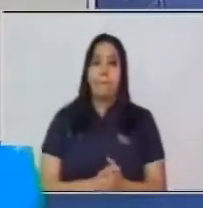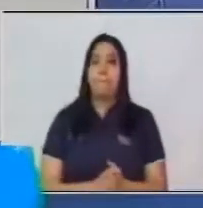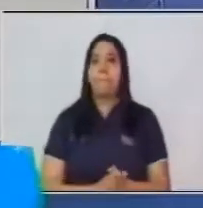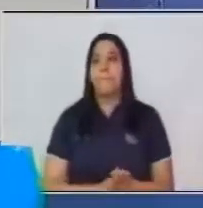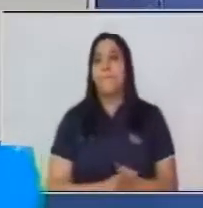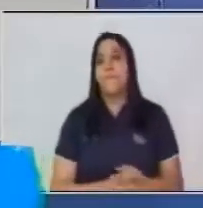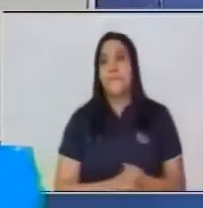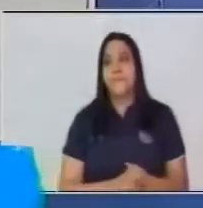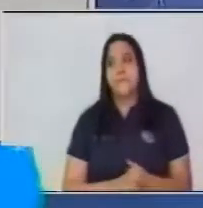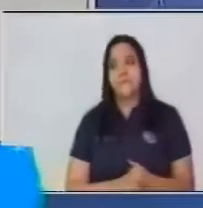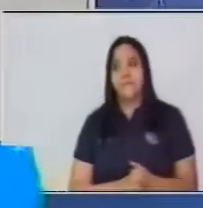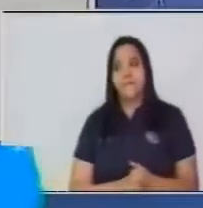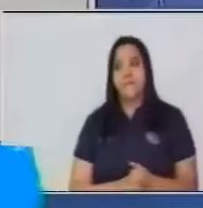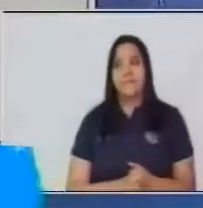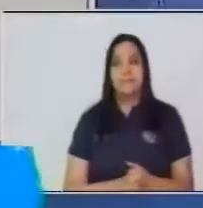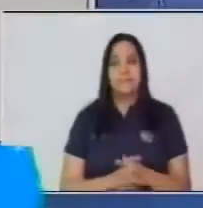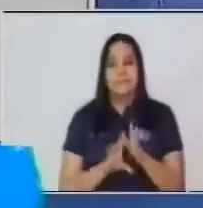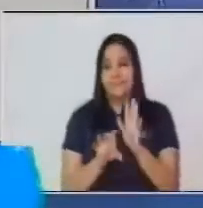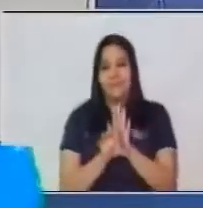a veces